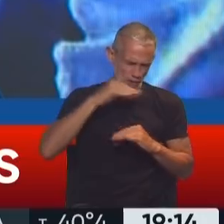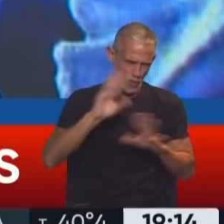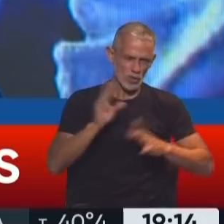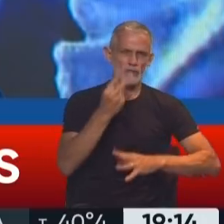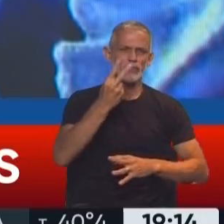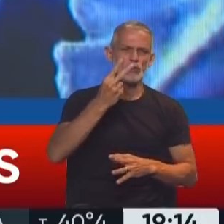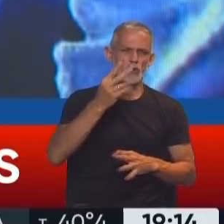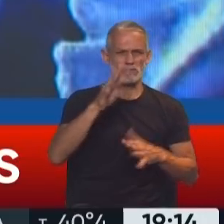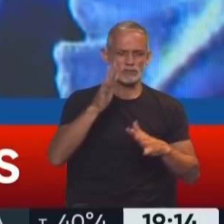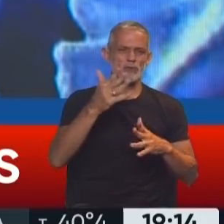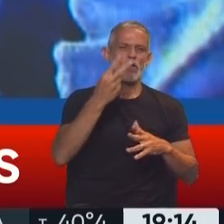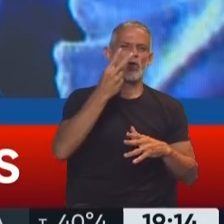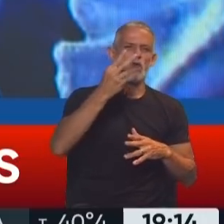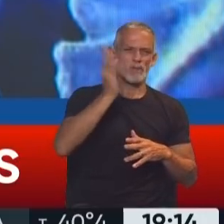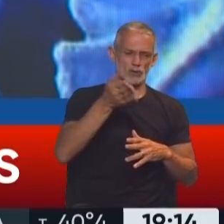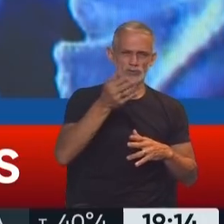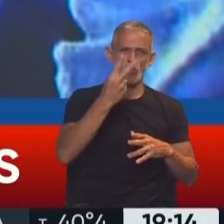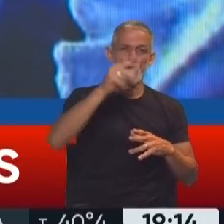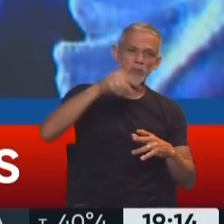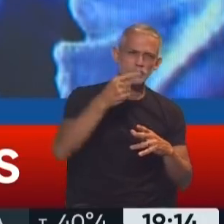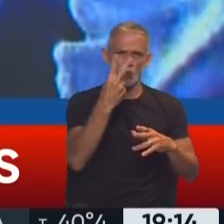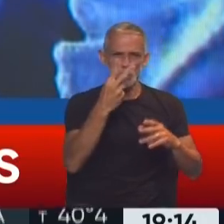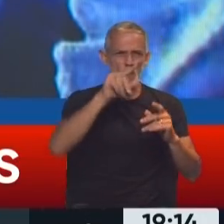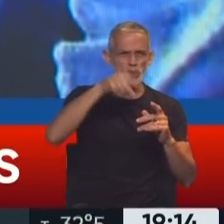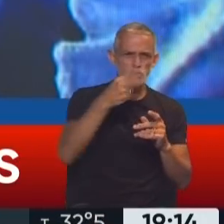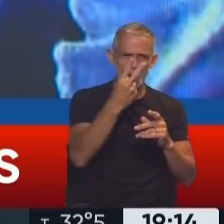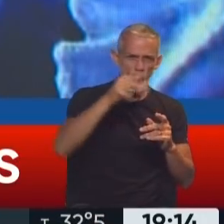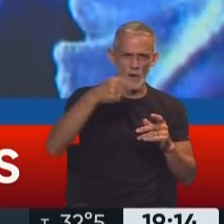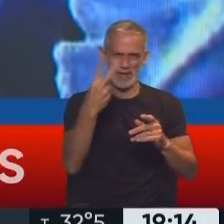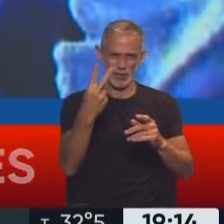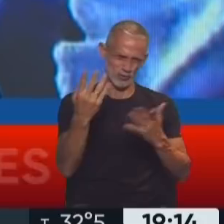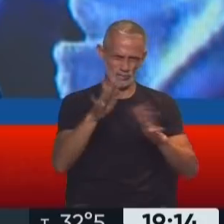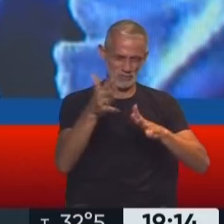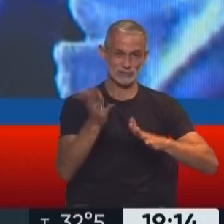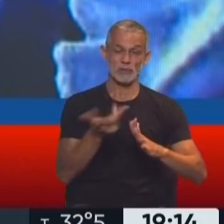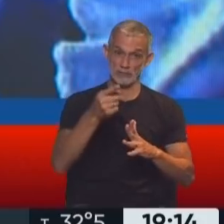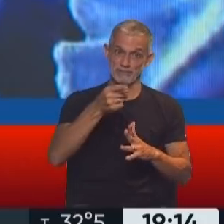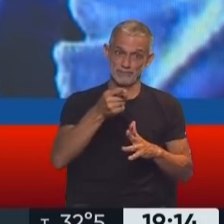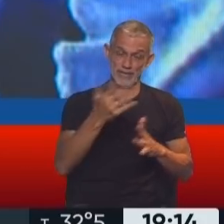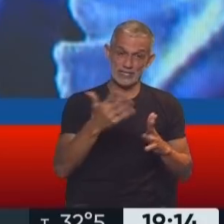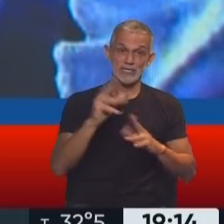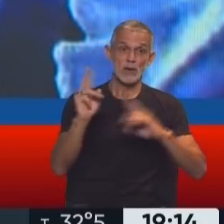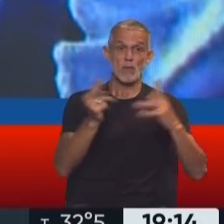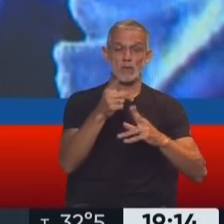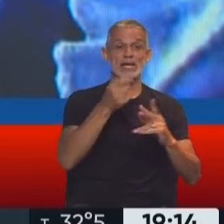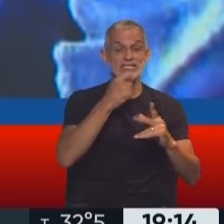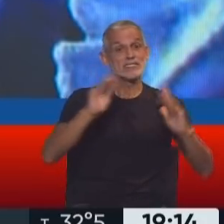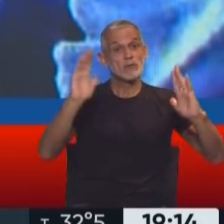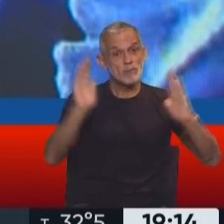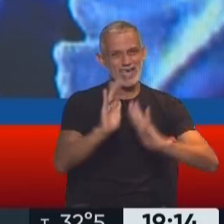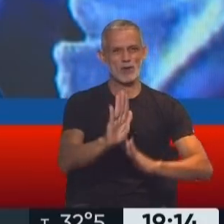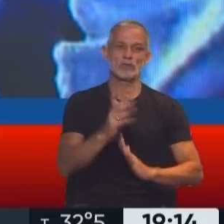el valor más estable estuvo entre 2.1 y 2.2. Obviamente que aún con ese número, si se redujera ese